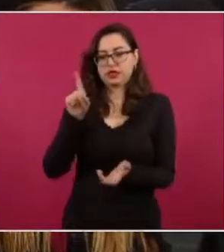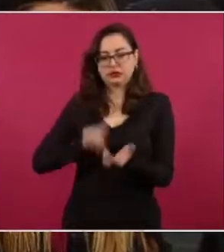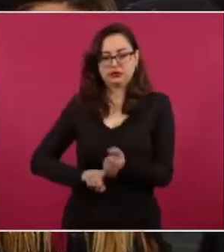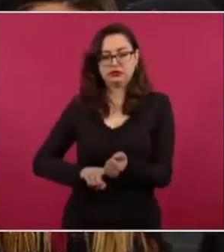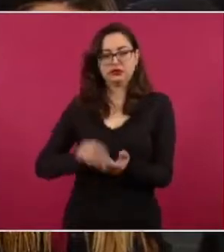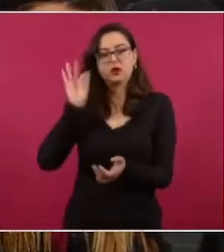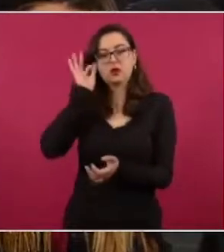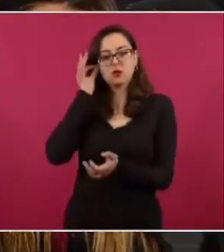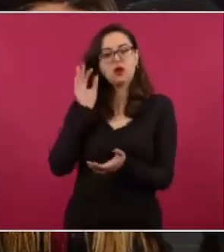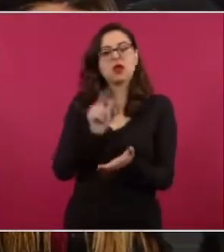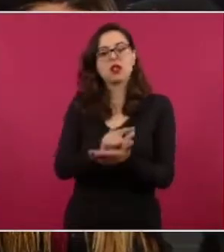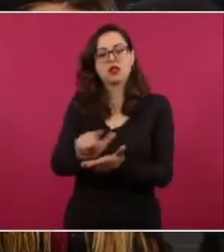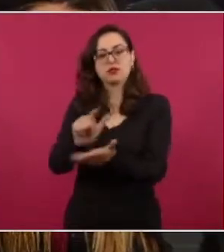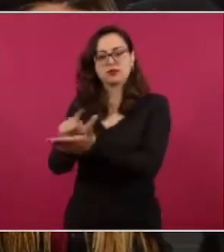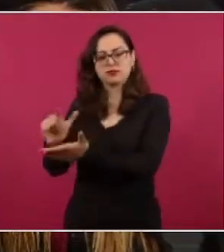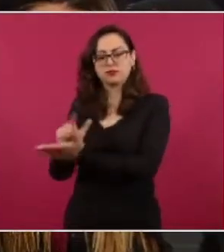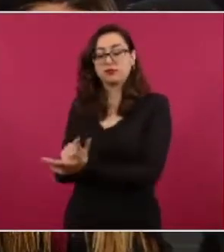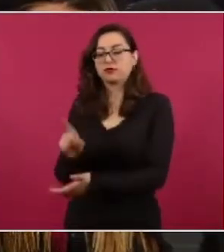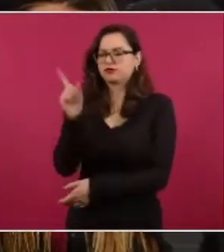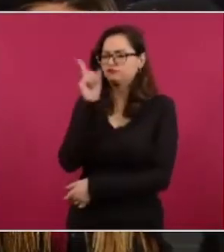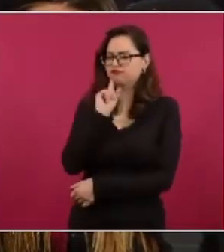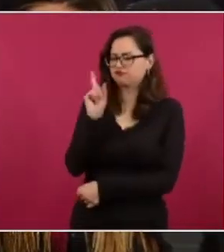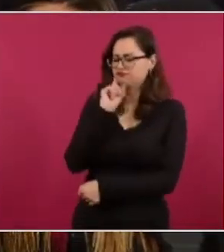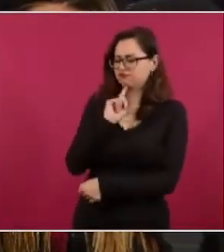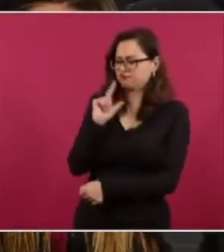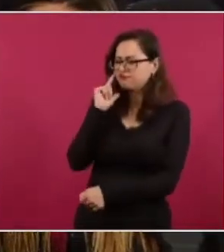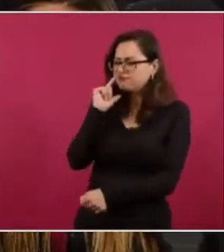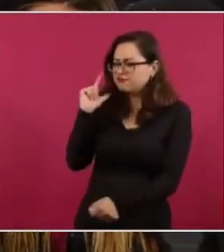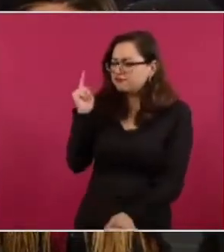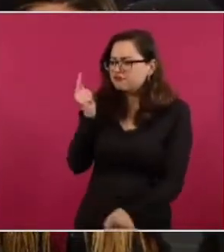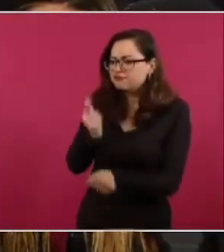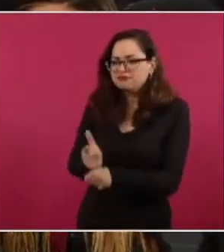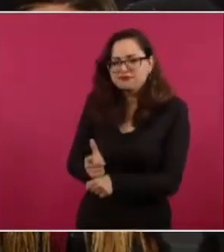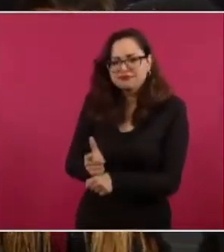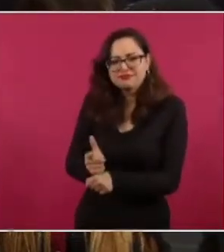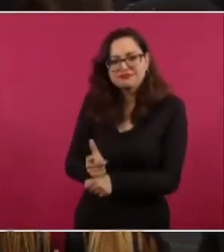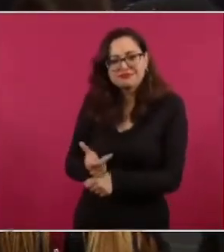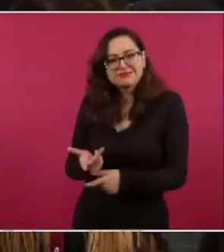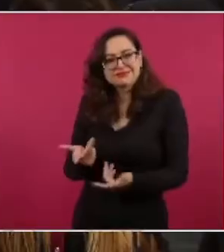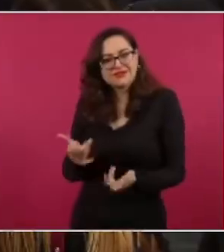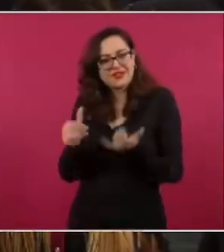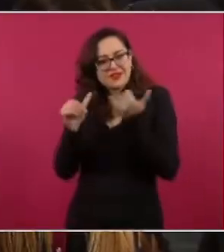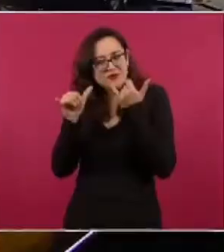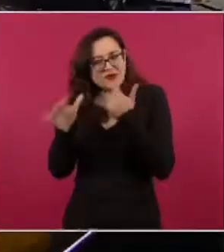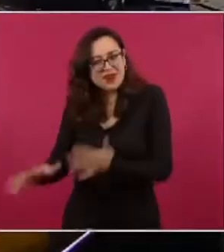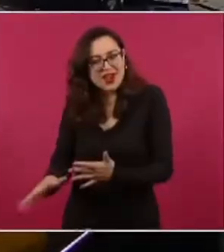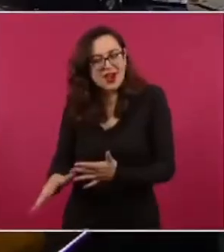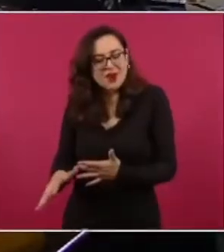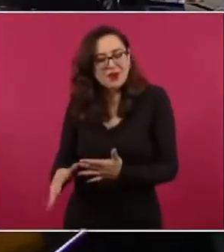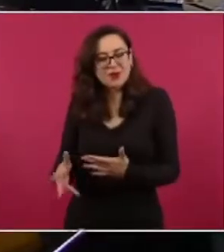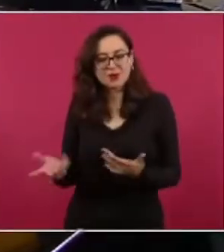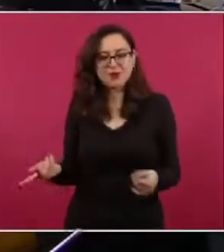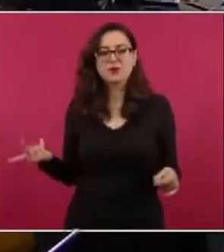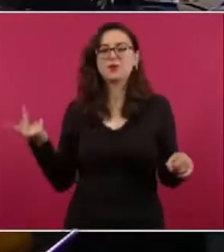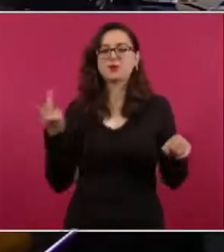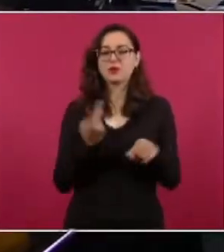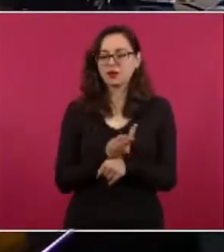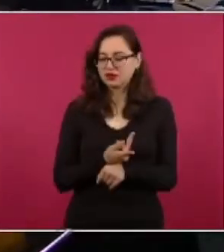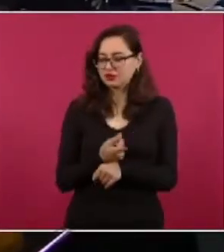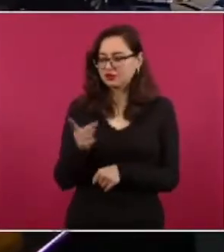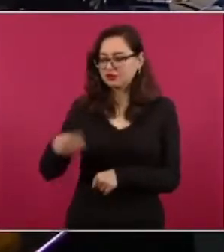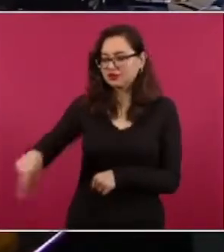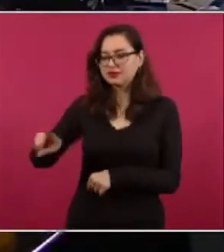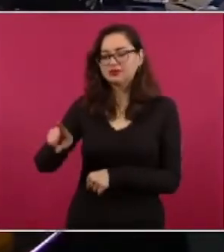la maestra Buenrostro describe cómo esta empresa está defraudando a la hacienda pública, porque tiene un modus